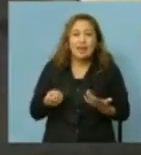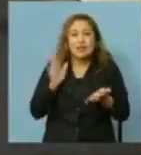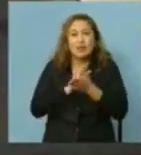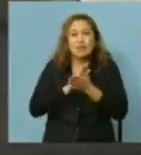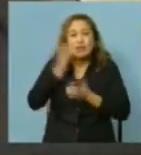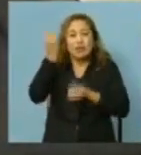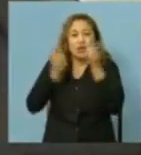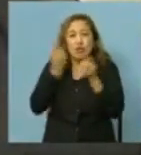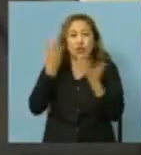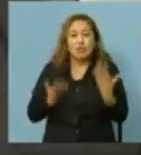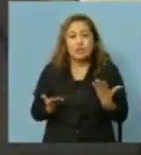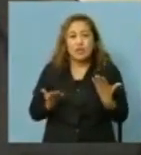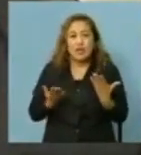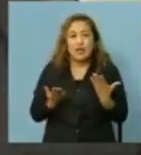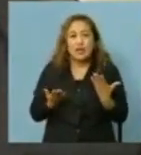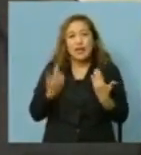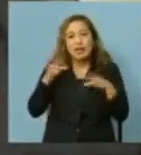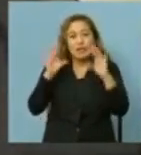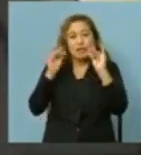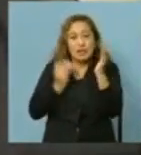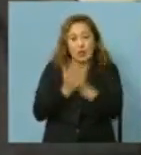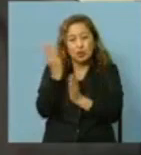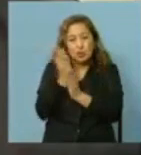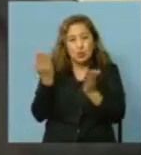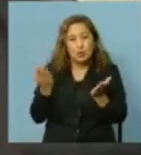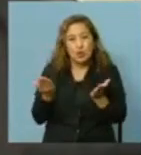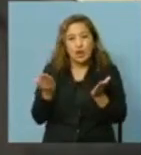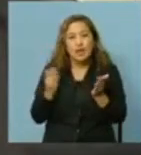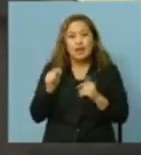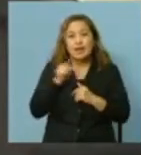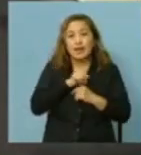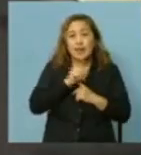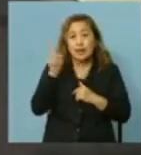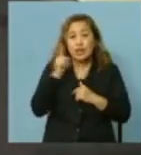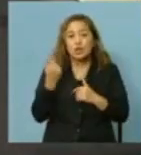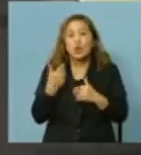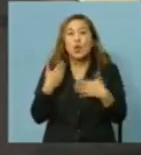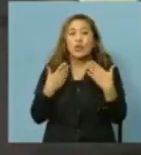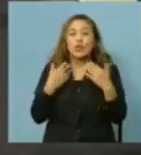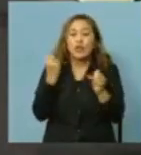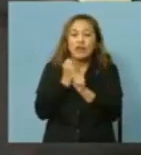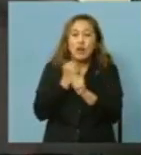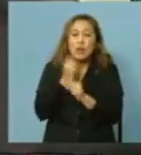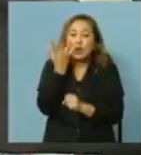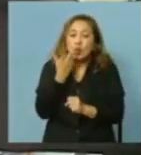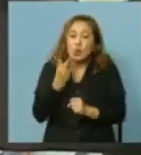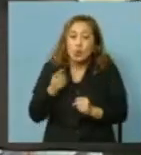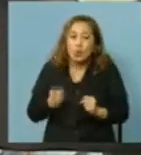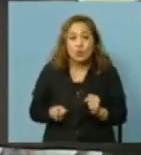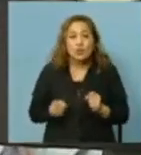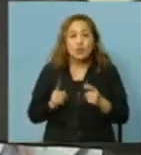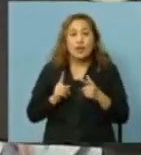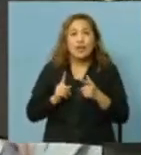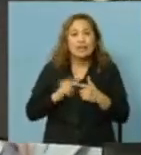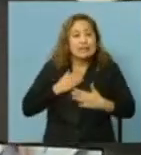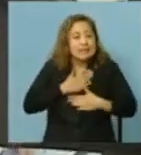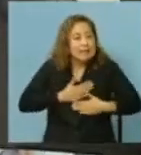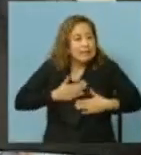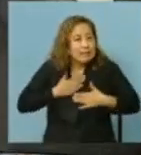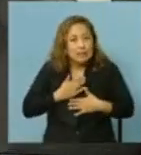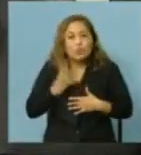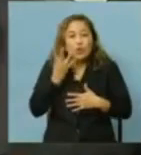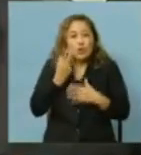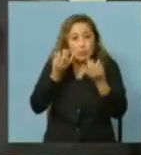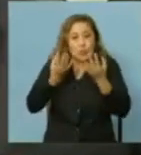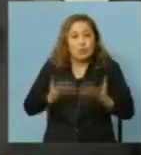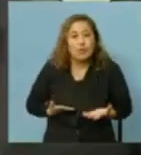situación económica, se hace difícil muchas veces. Nosotros lo hacemos porque nos gusta lo que hacemos, sentimos lo que